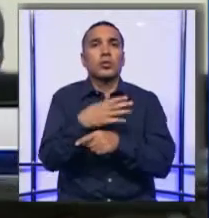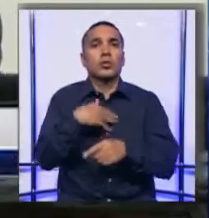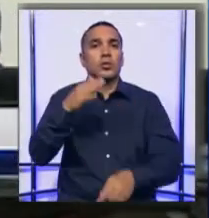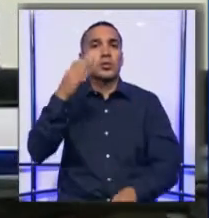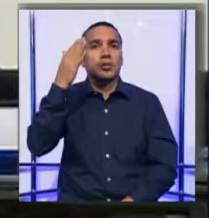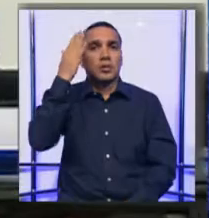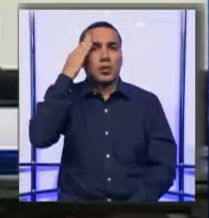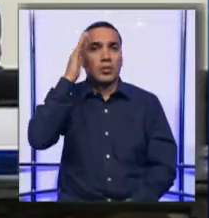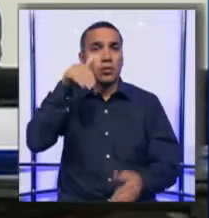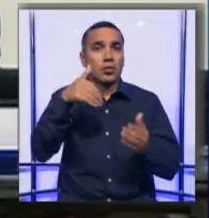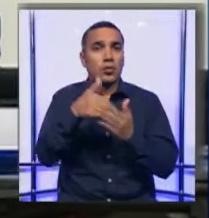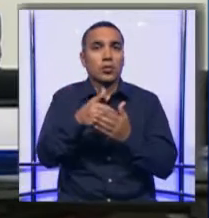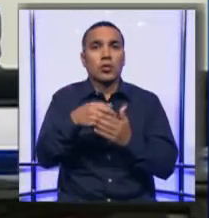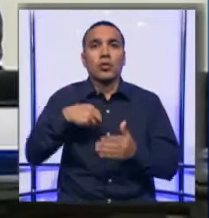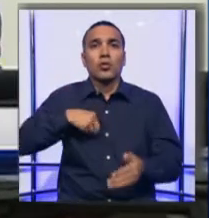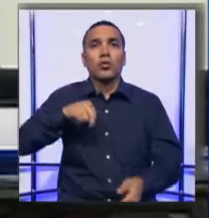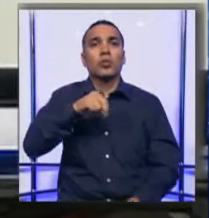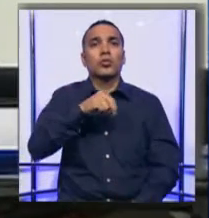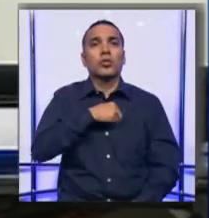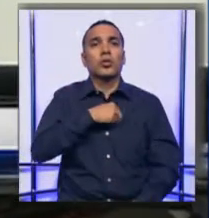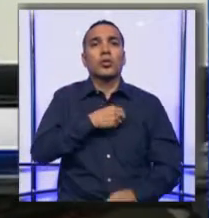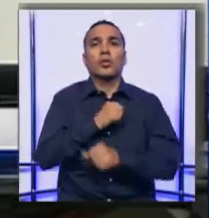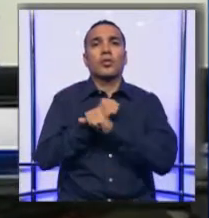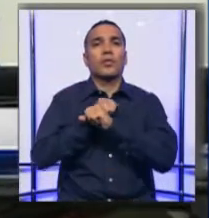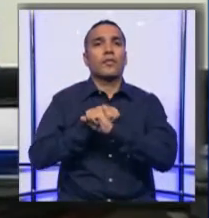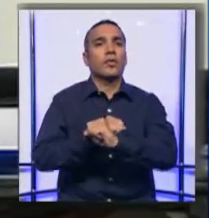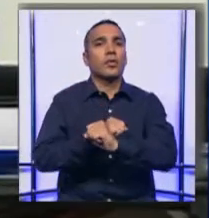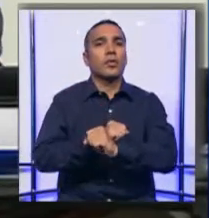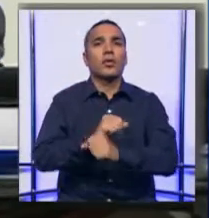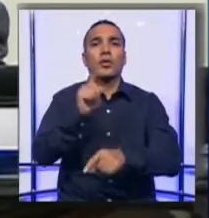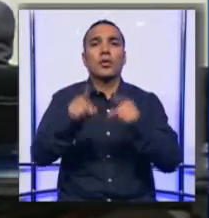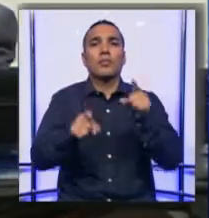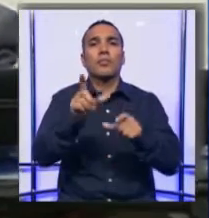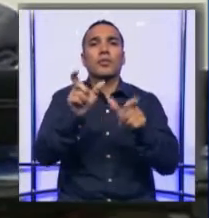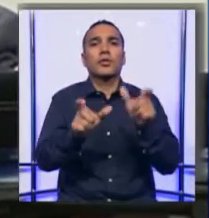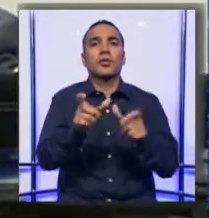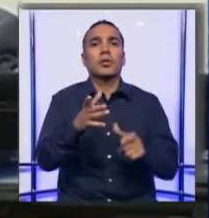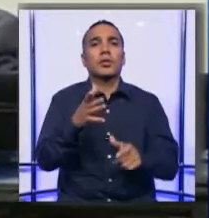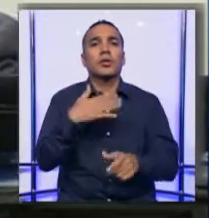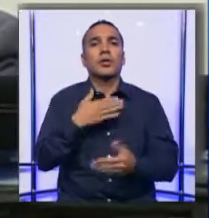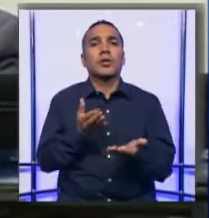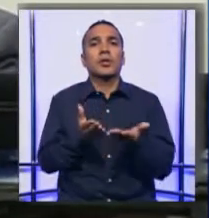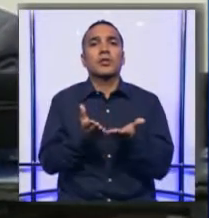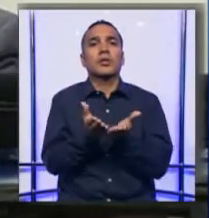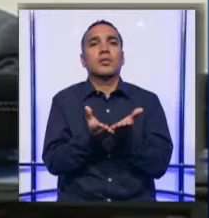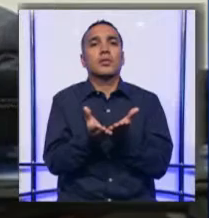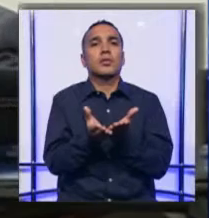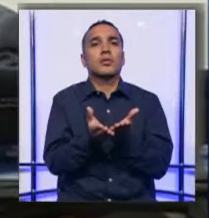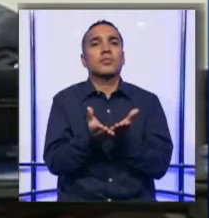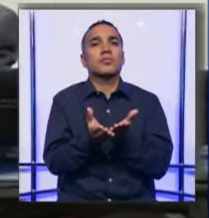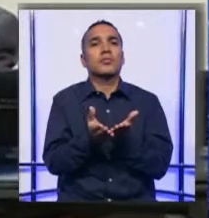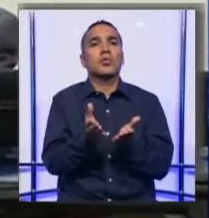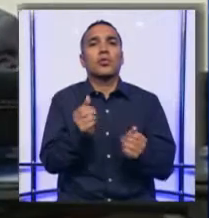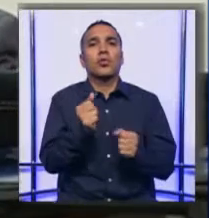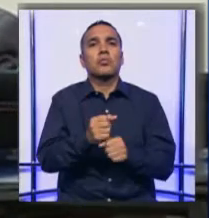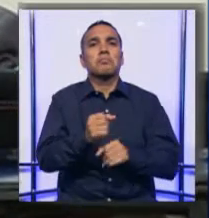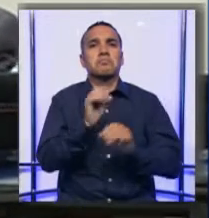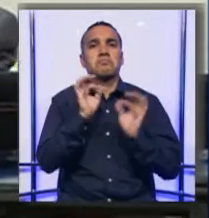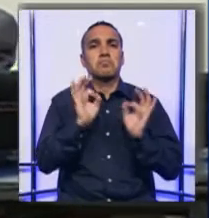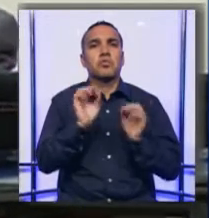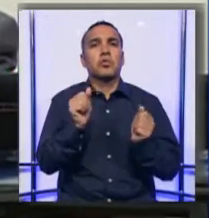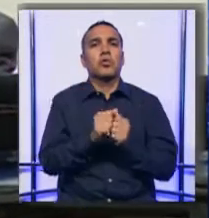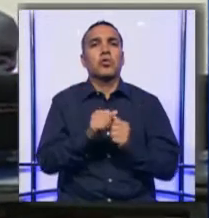sabiendo ello, nosotros defenderemos a aquella persona que ha servido con integridad,